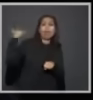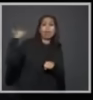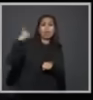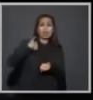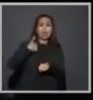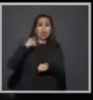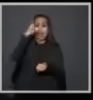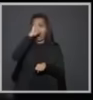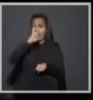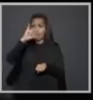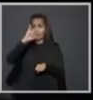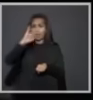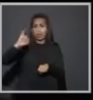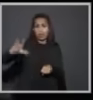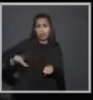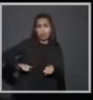gobierno,